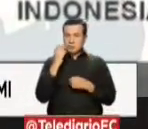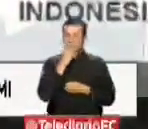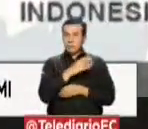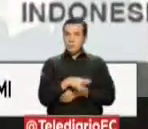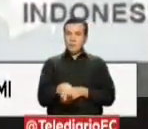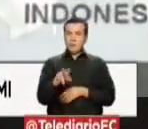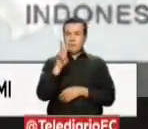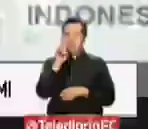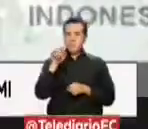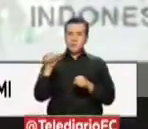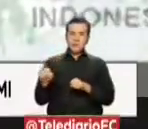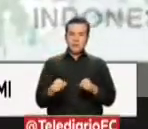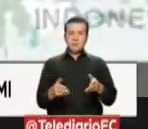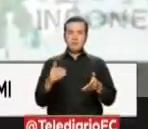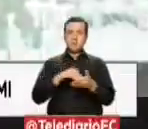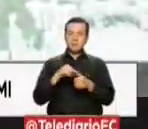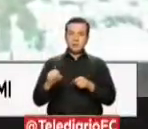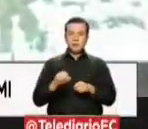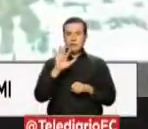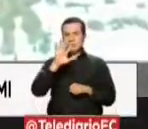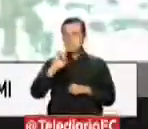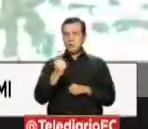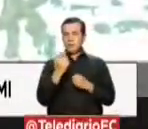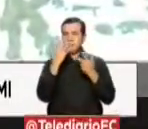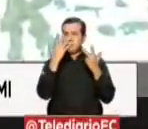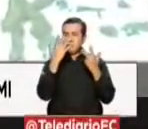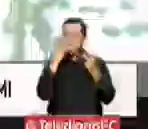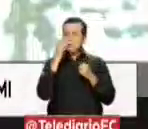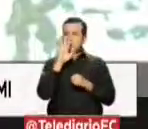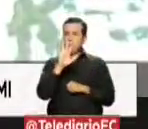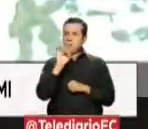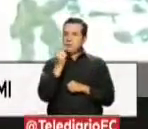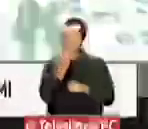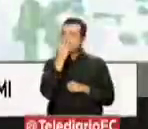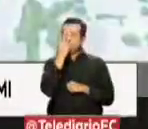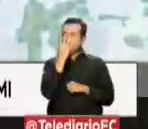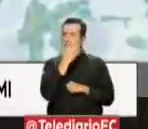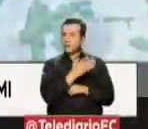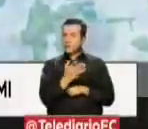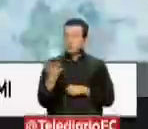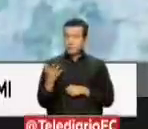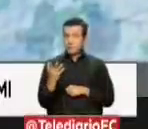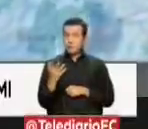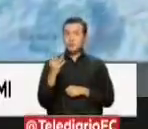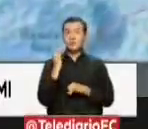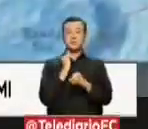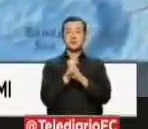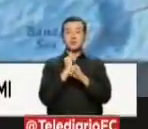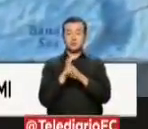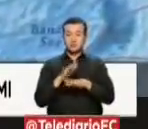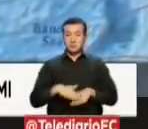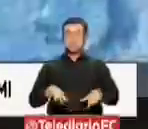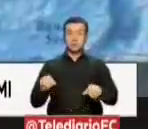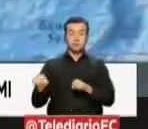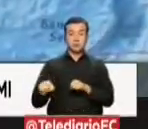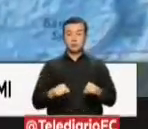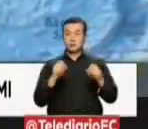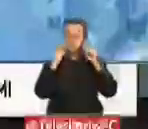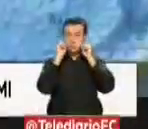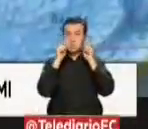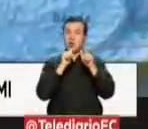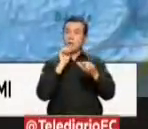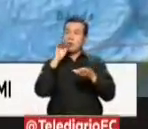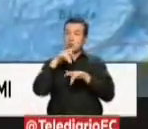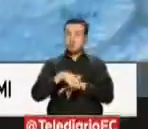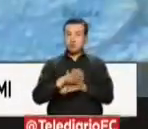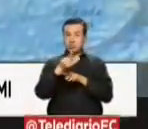dos réplicas de magnitud 5,8 y 5,4. La agencia meteorológica emitió una alerta de tsunami